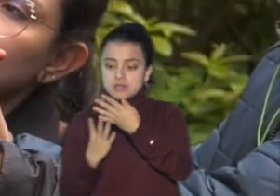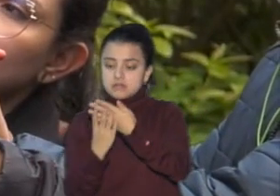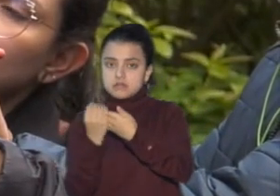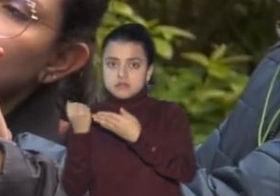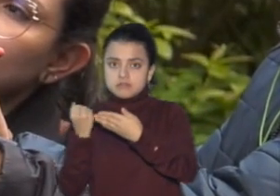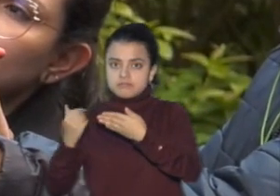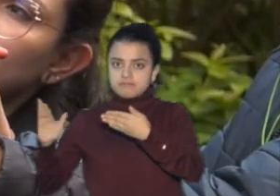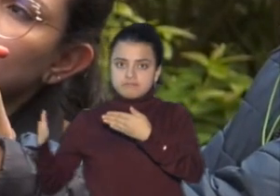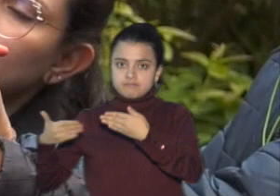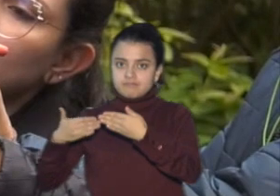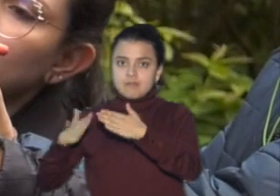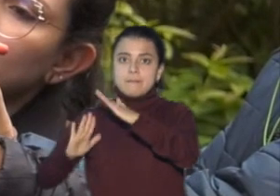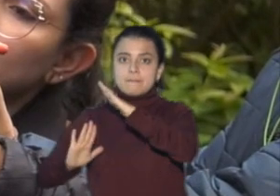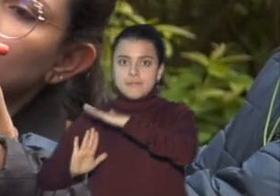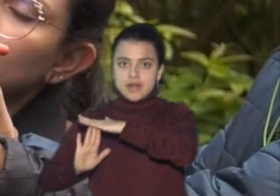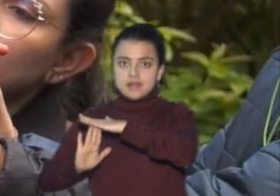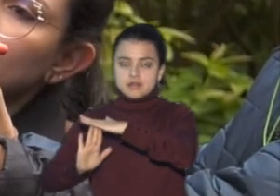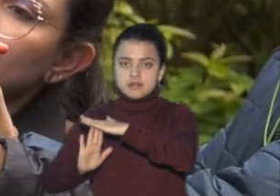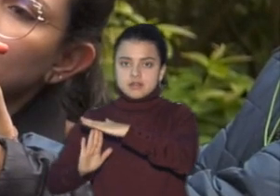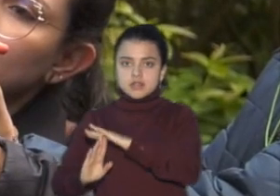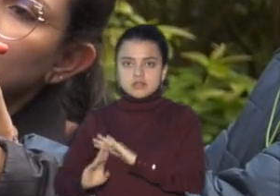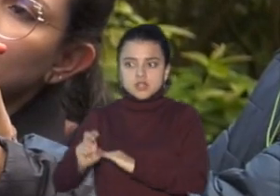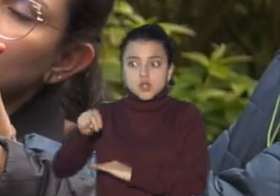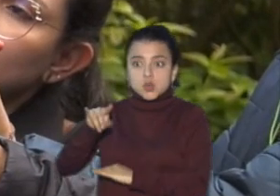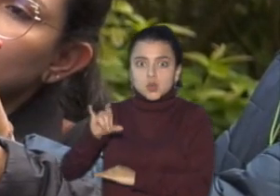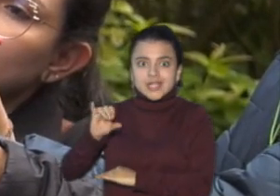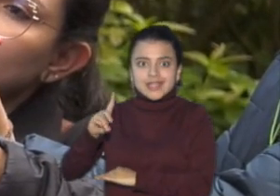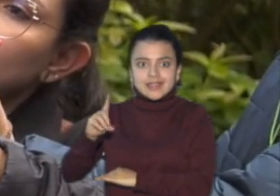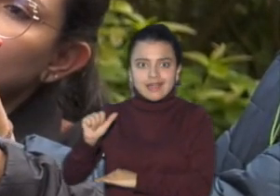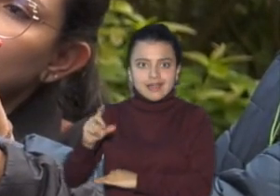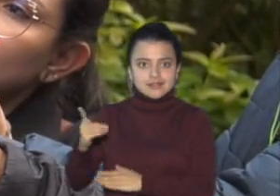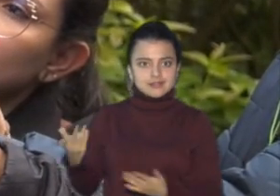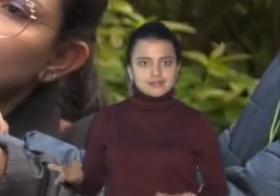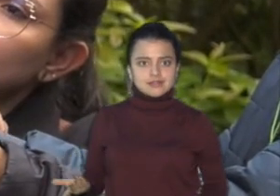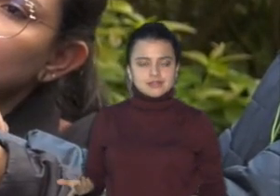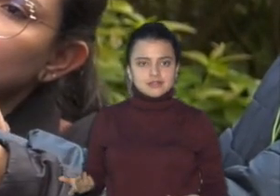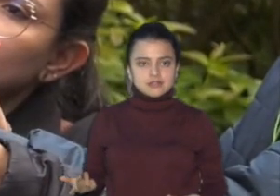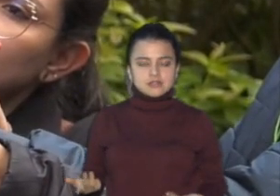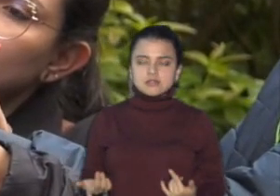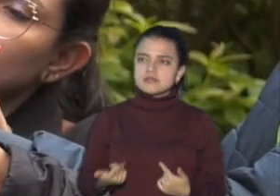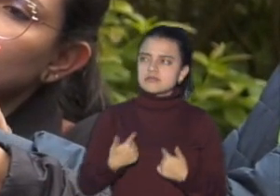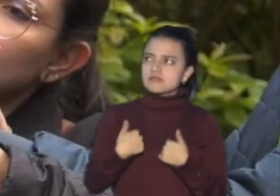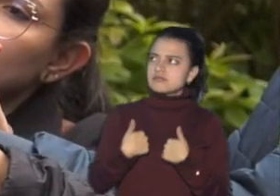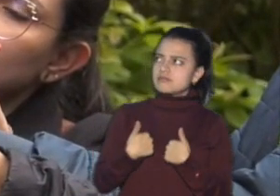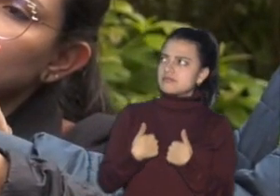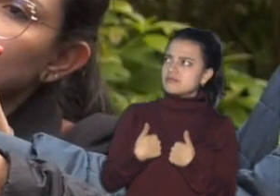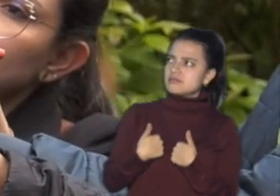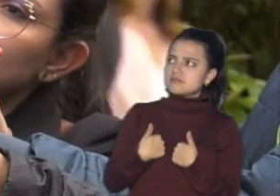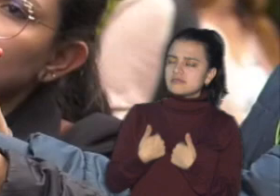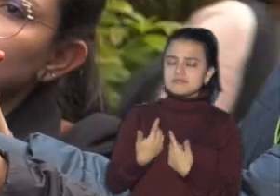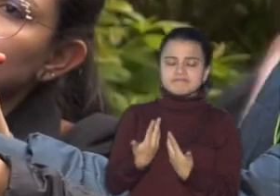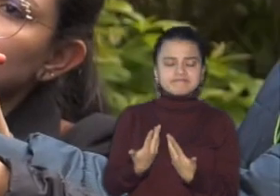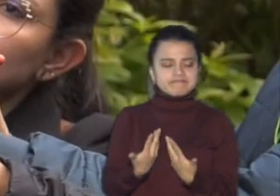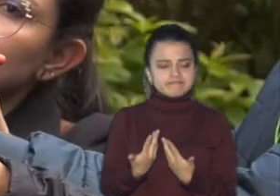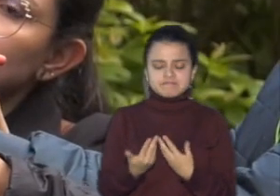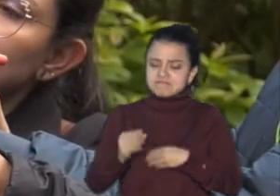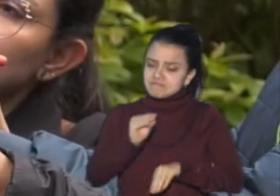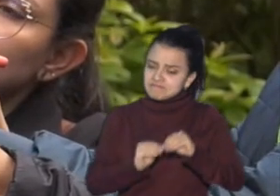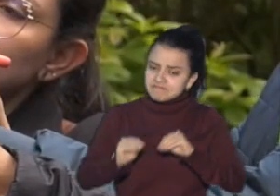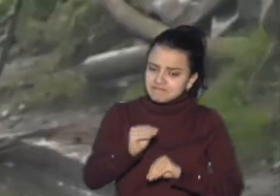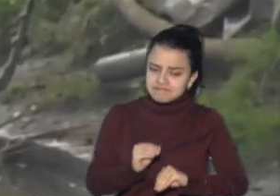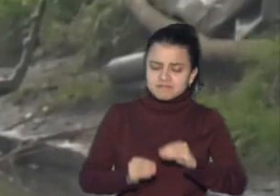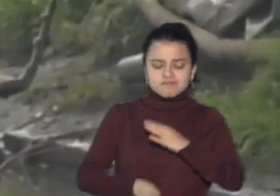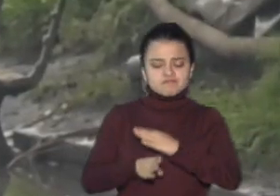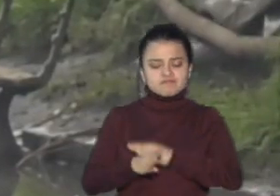del proceso, por lo tanto hoy no hay ningún fallo que nos obligue. No obstante, seguiremos trabajando con todo el distrito en